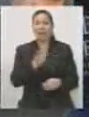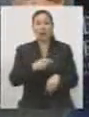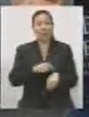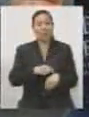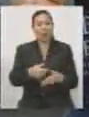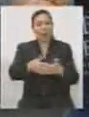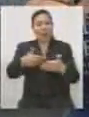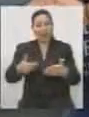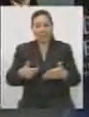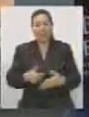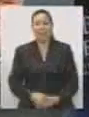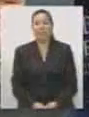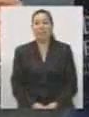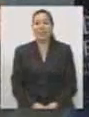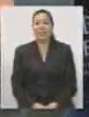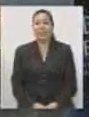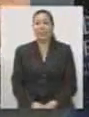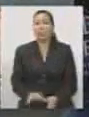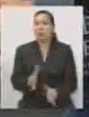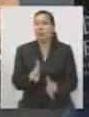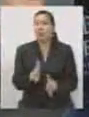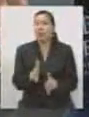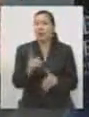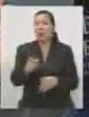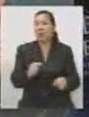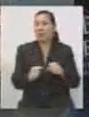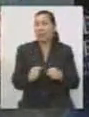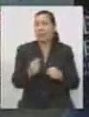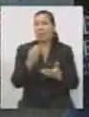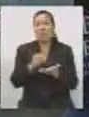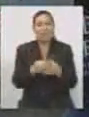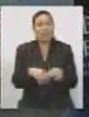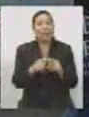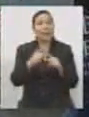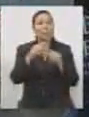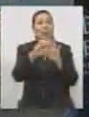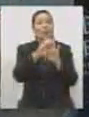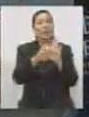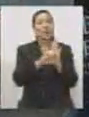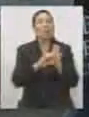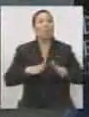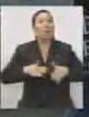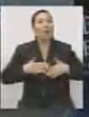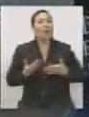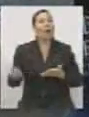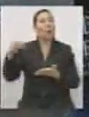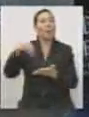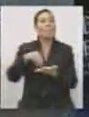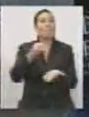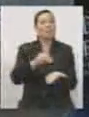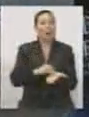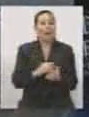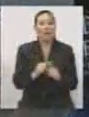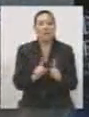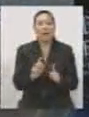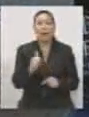momento, vía la supuesta violación de derechos fundamentales, el Tribunal Constitucional hubiera podido reponerlo.